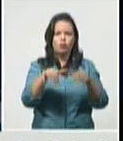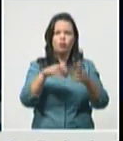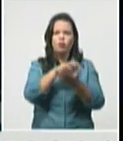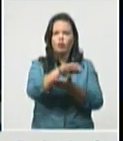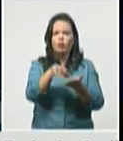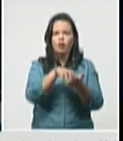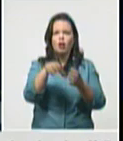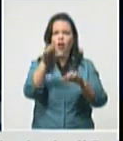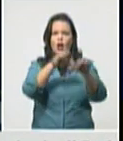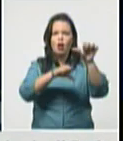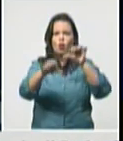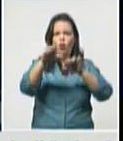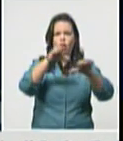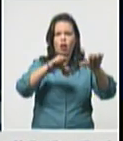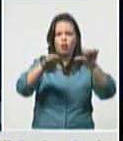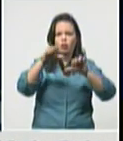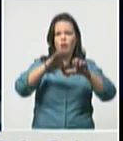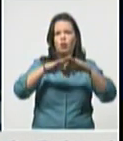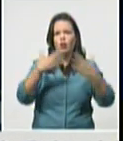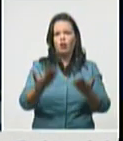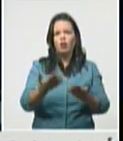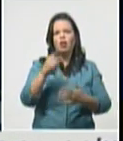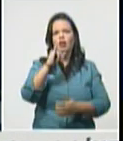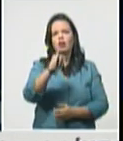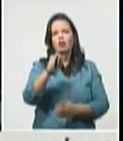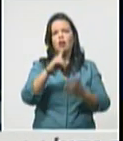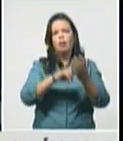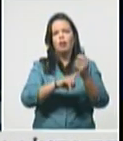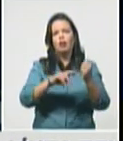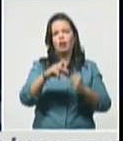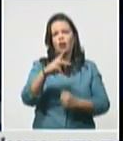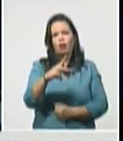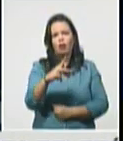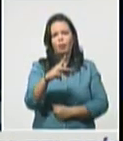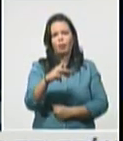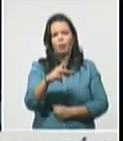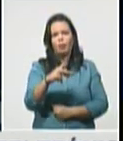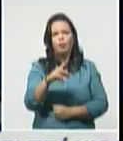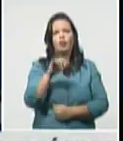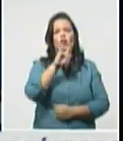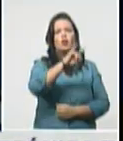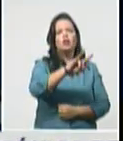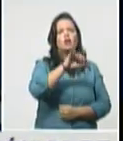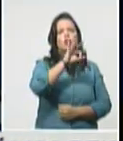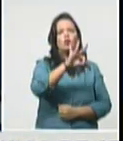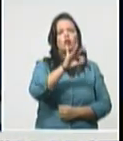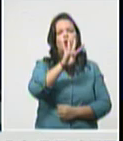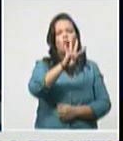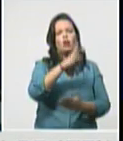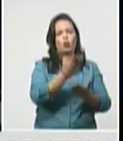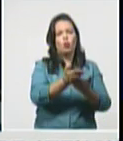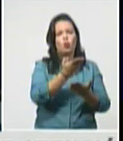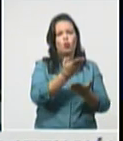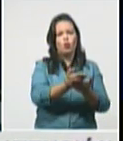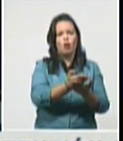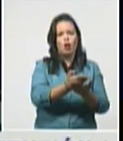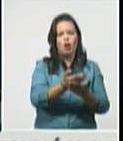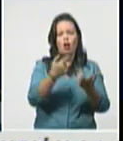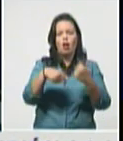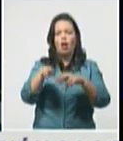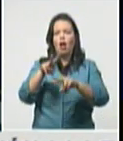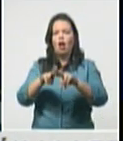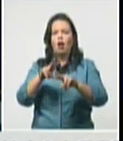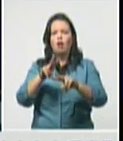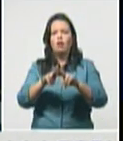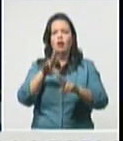molecular del Instituto de Medicina Tropical Pedro Curí 984, el de La Habana